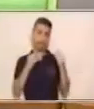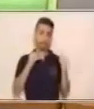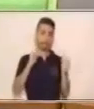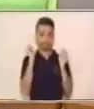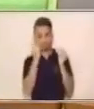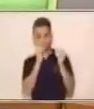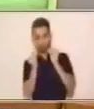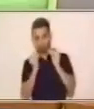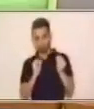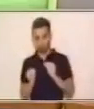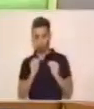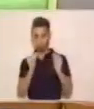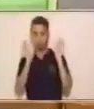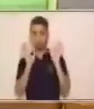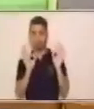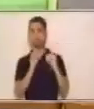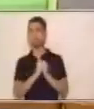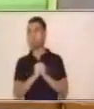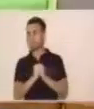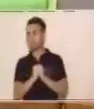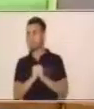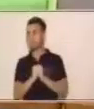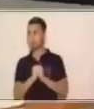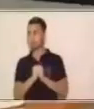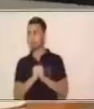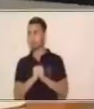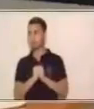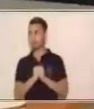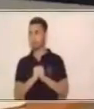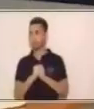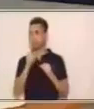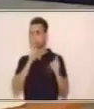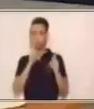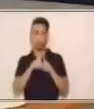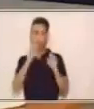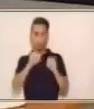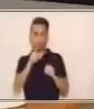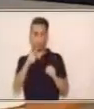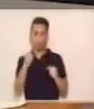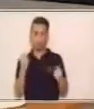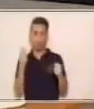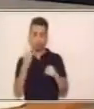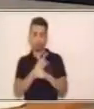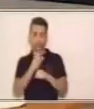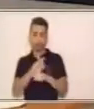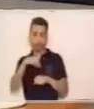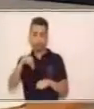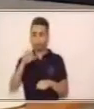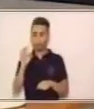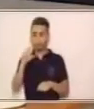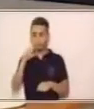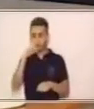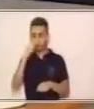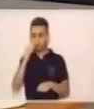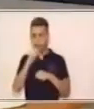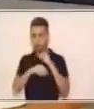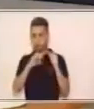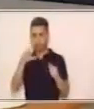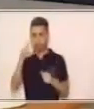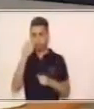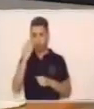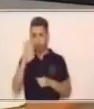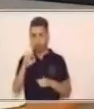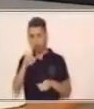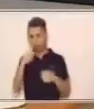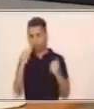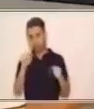reciclar también, puedes utilizar un portafolio, ¿verdad? Entonces guarda ahí siempre tus trabajos, que